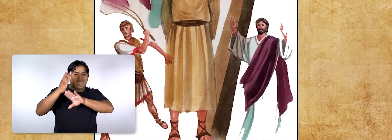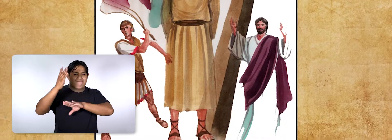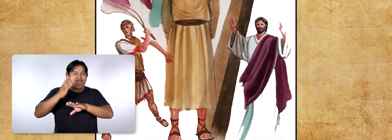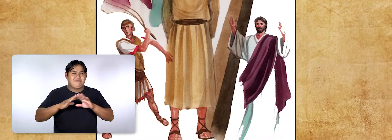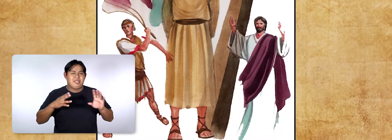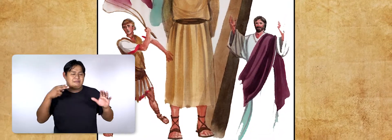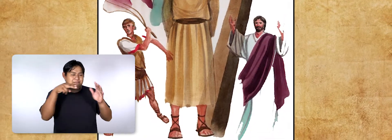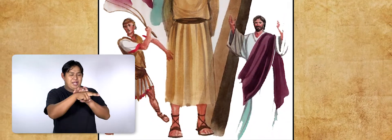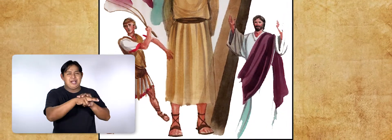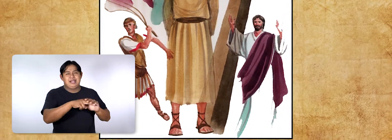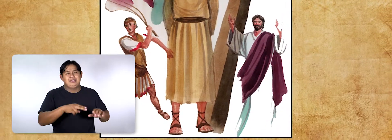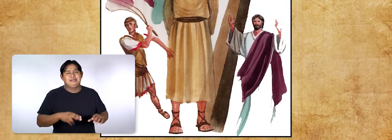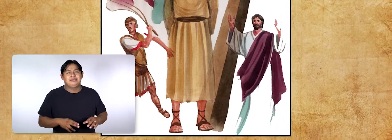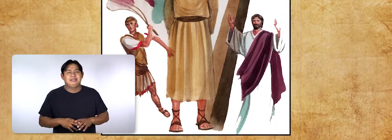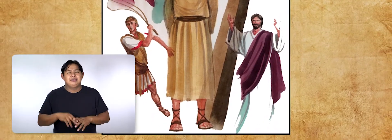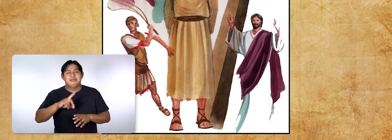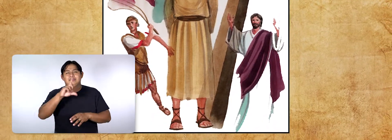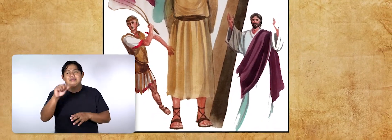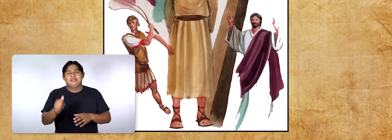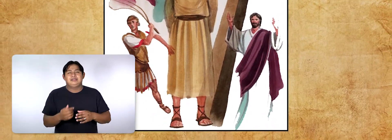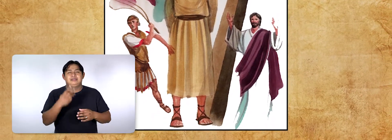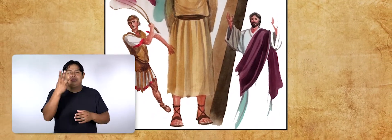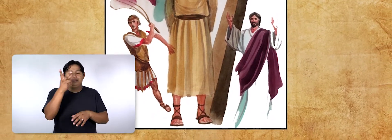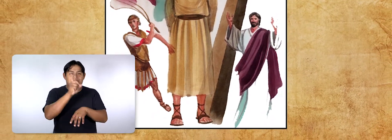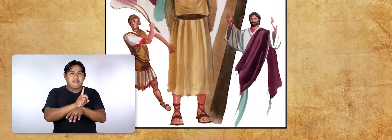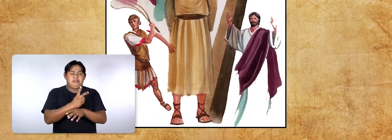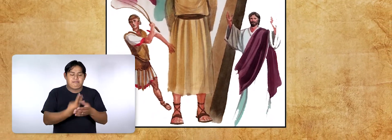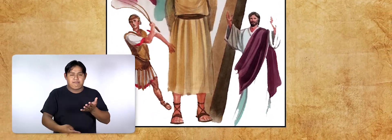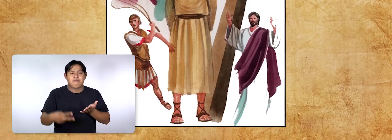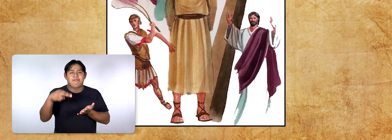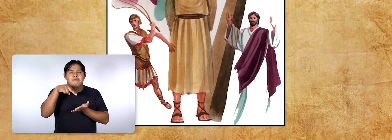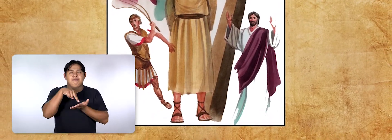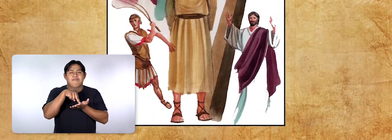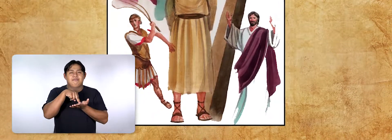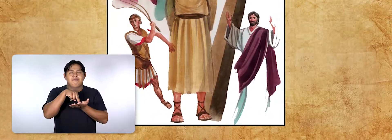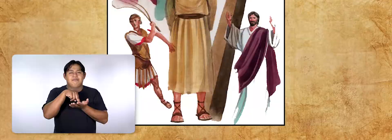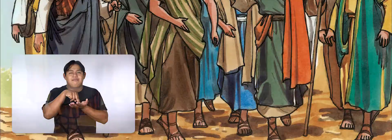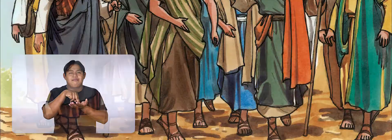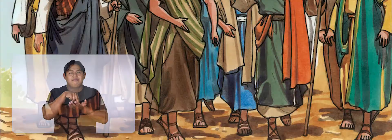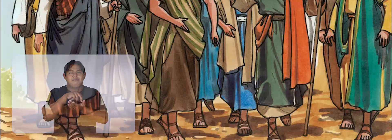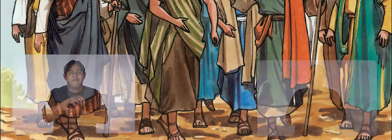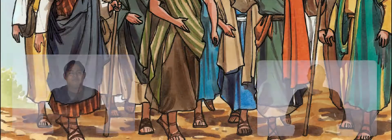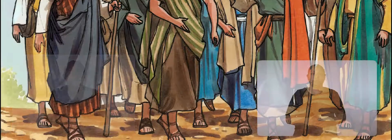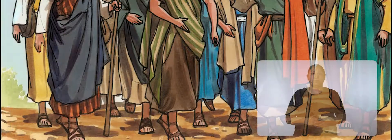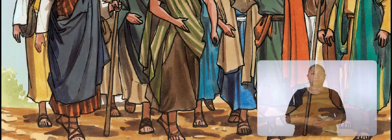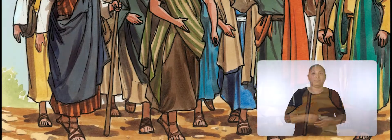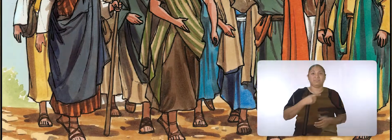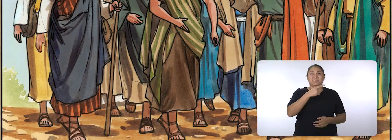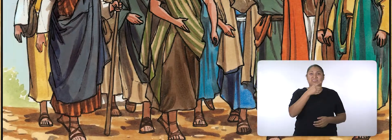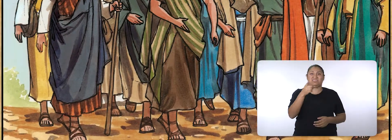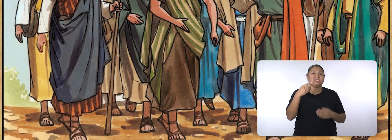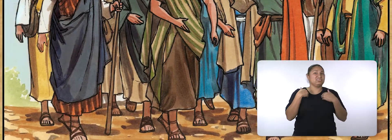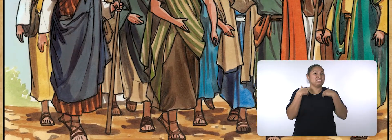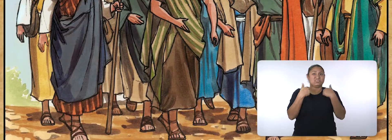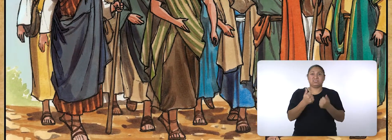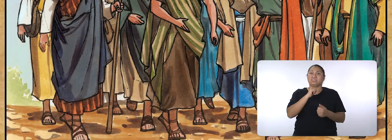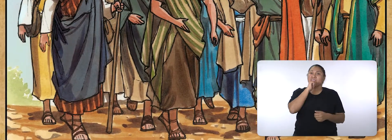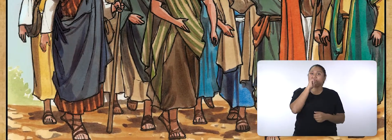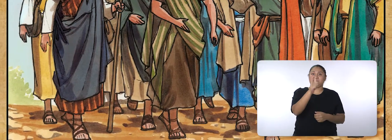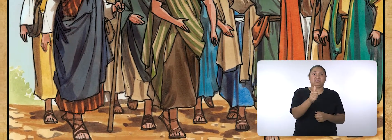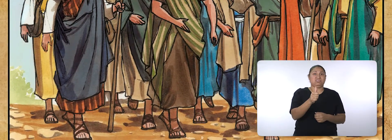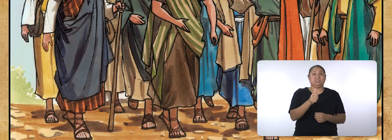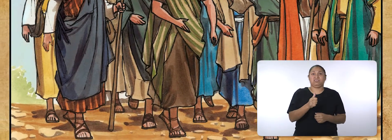golpearán y lo matarán, pero al tercer día resucitará. Ellos no entendieron nada de